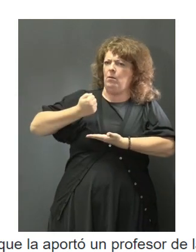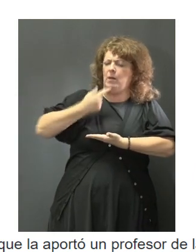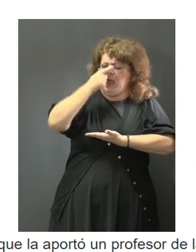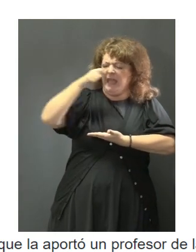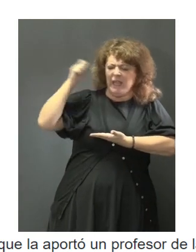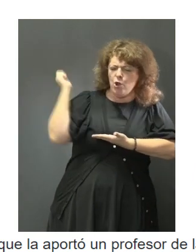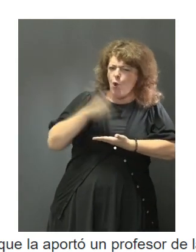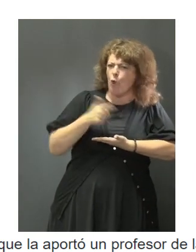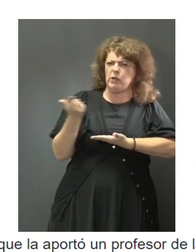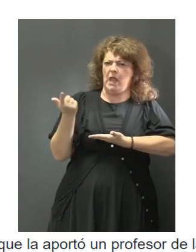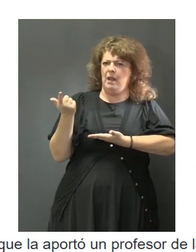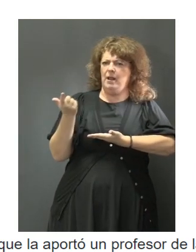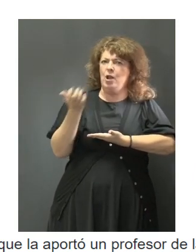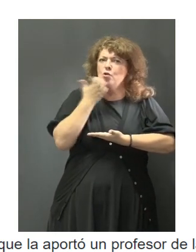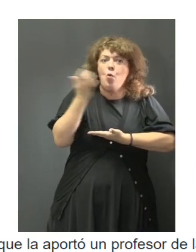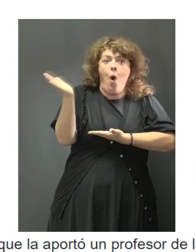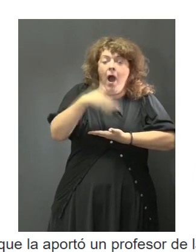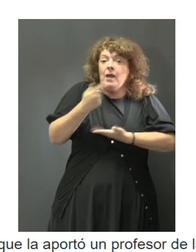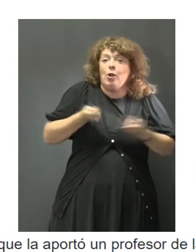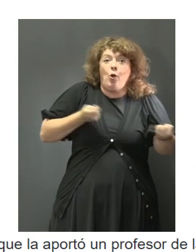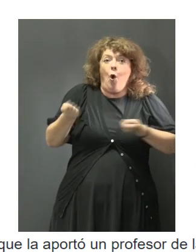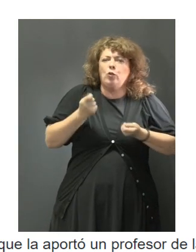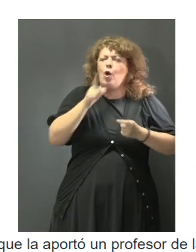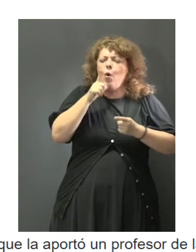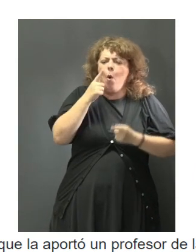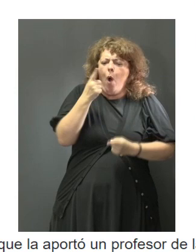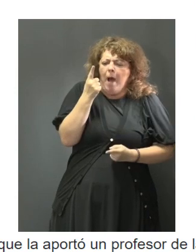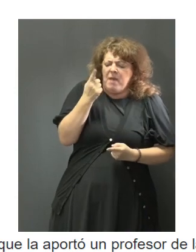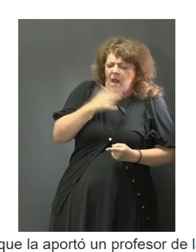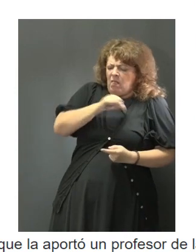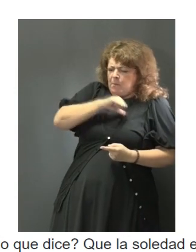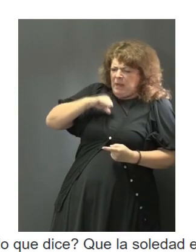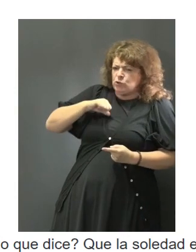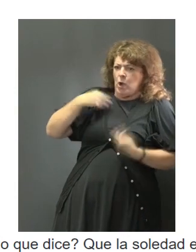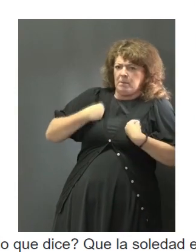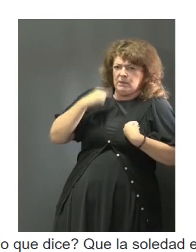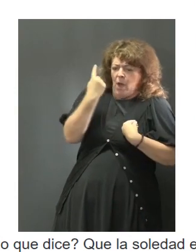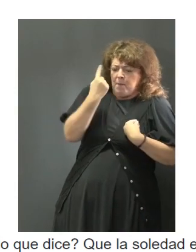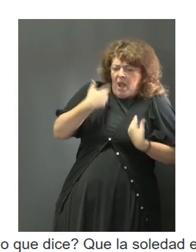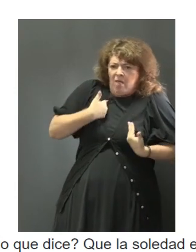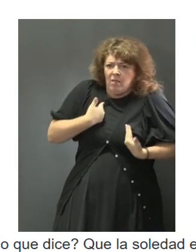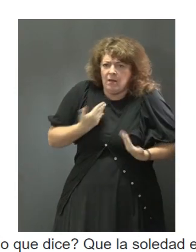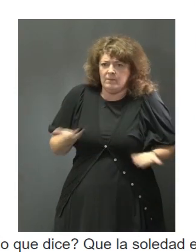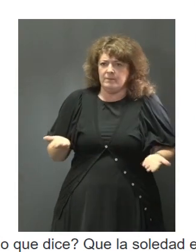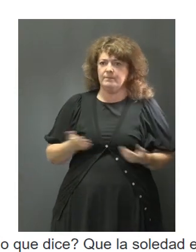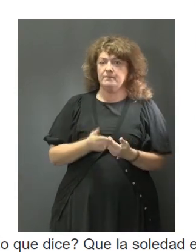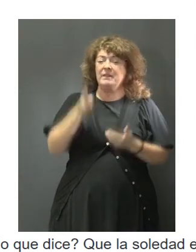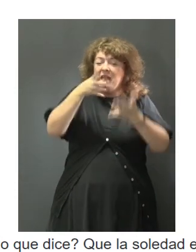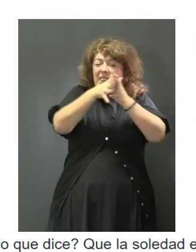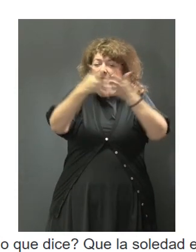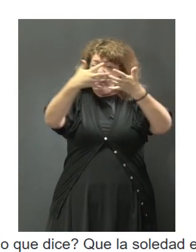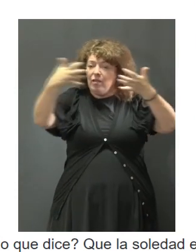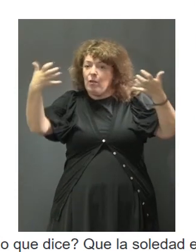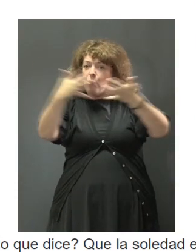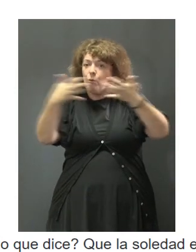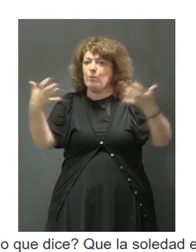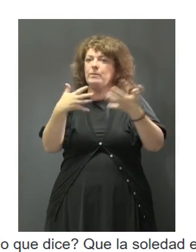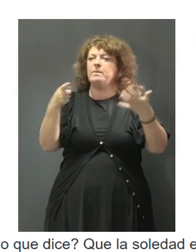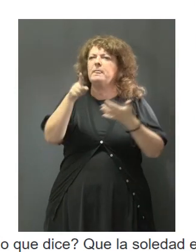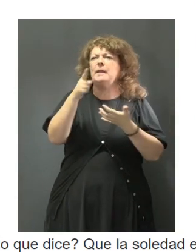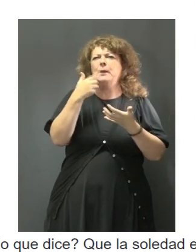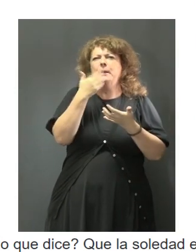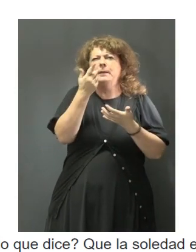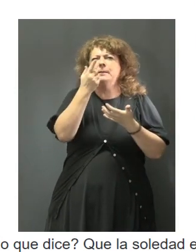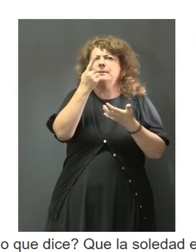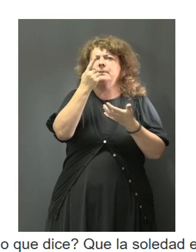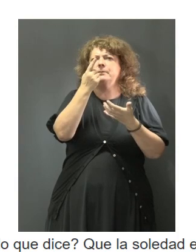inutilidad, falta de control y amenaza personal. En esta definición encontramos algunas